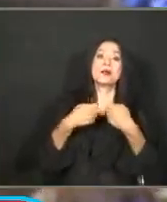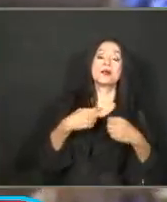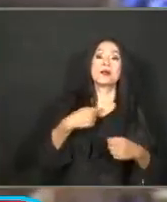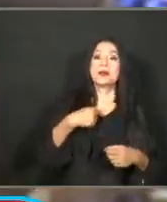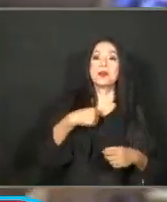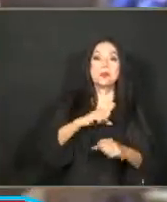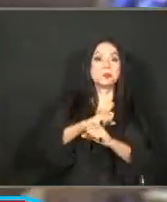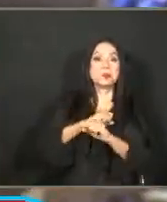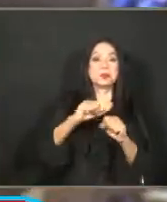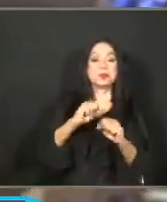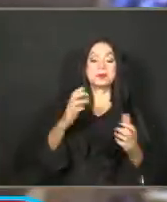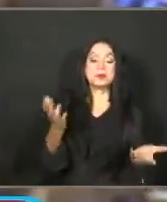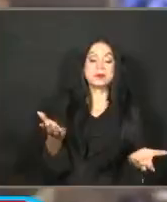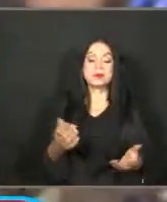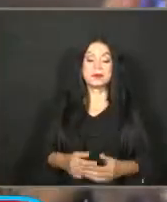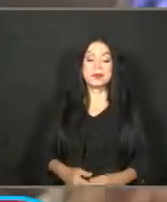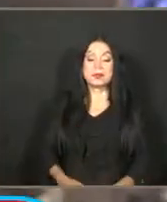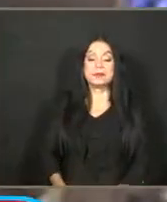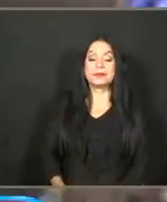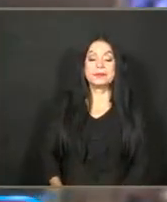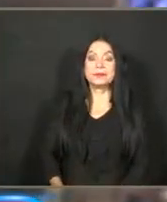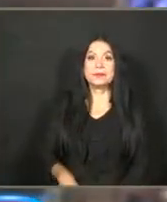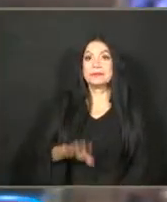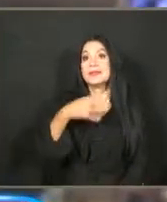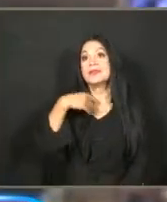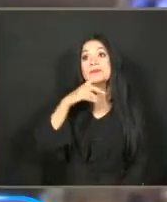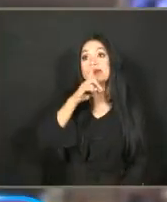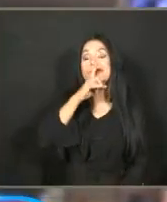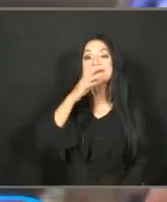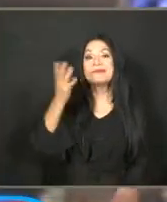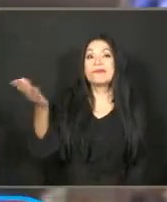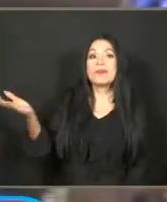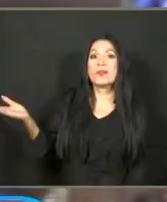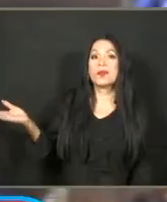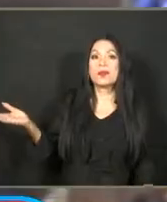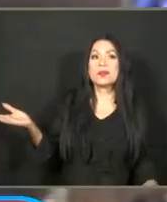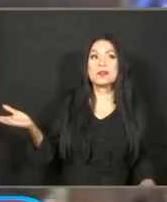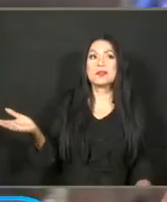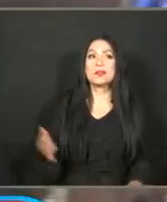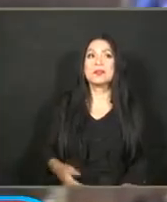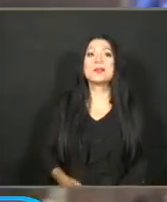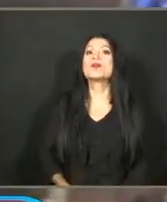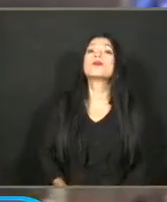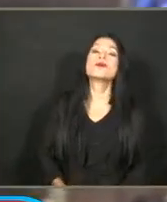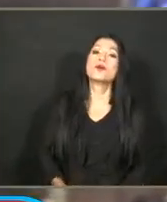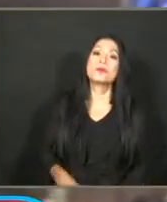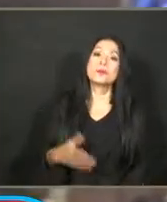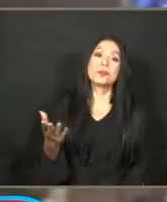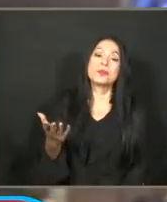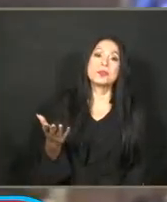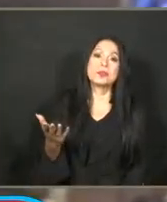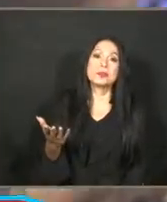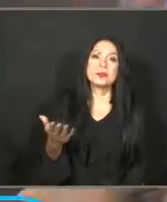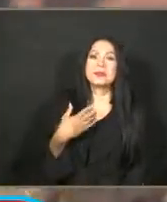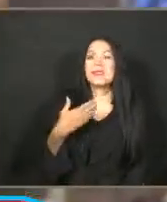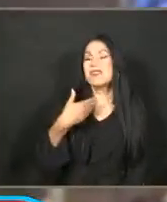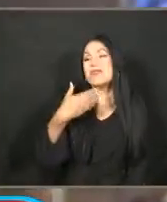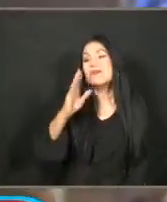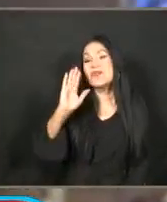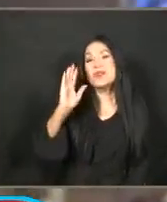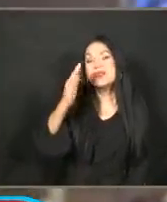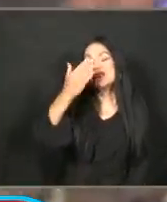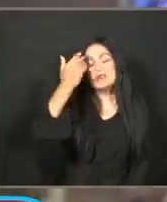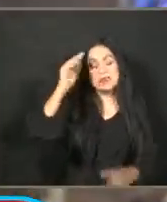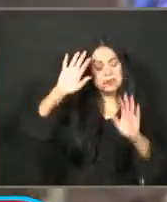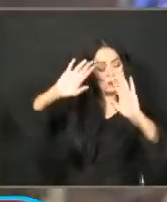lo que menos quieres es que te digan algo lo que menos quieres de el cerezo que te digan algo no quiero saber nada déjenme